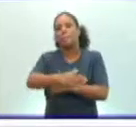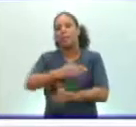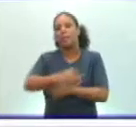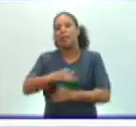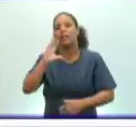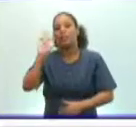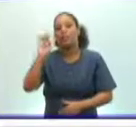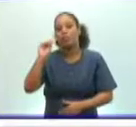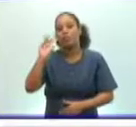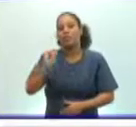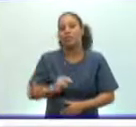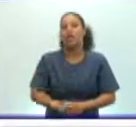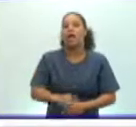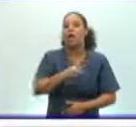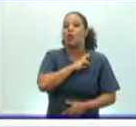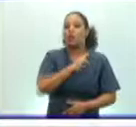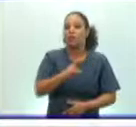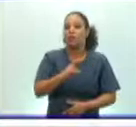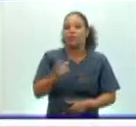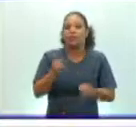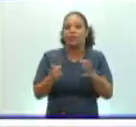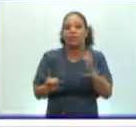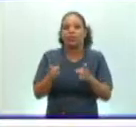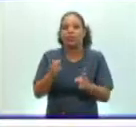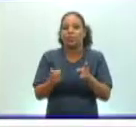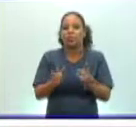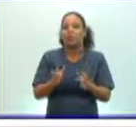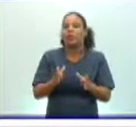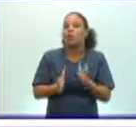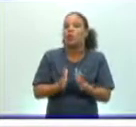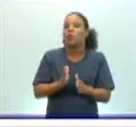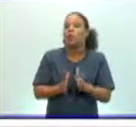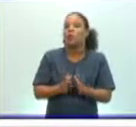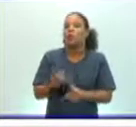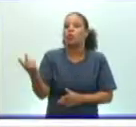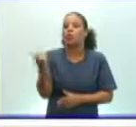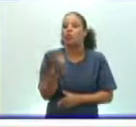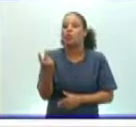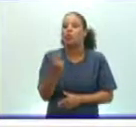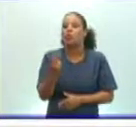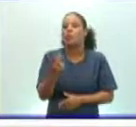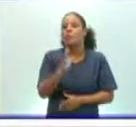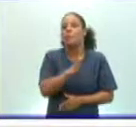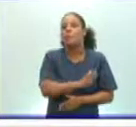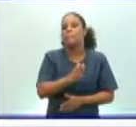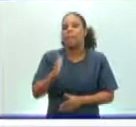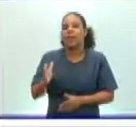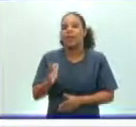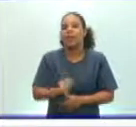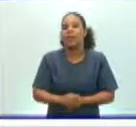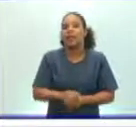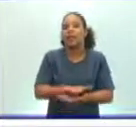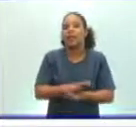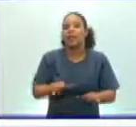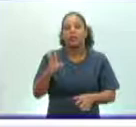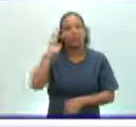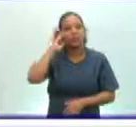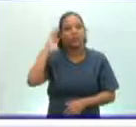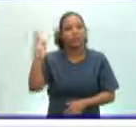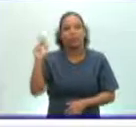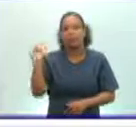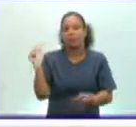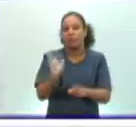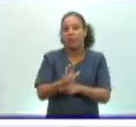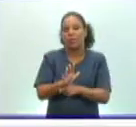referencia a los segmentos correspondientes sobre dos paralelas que ya estuvimos recordando al